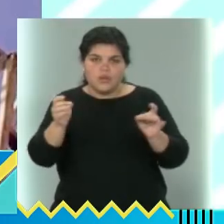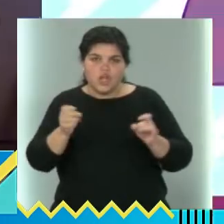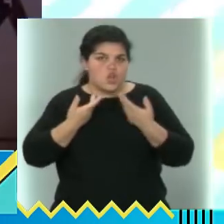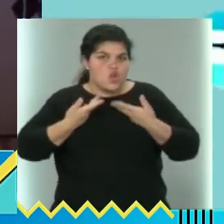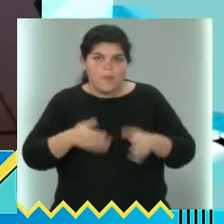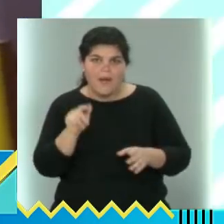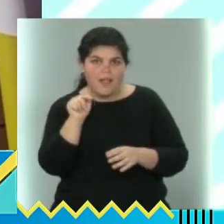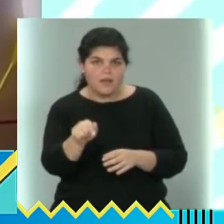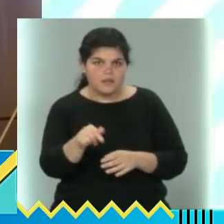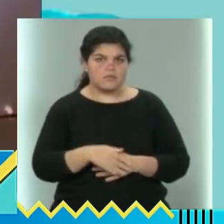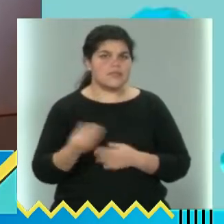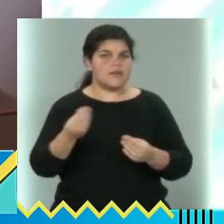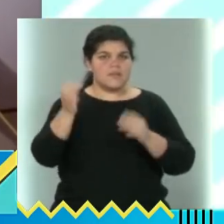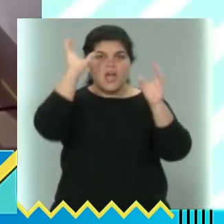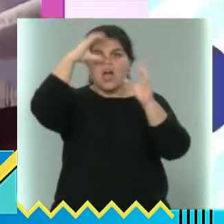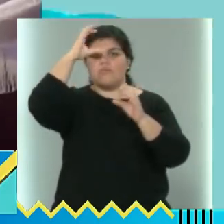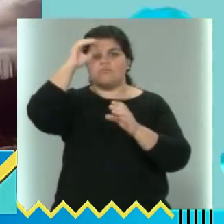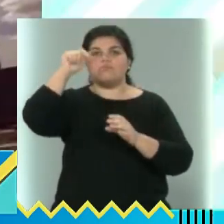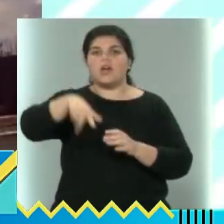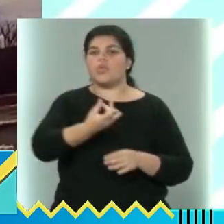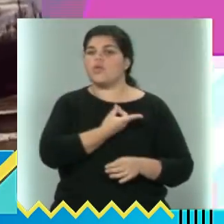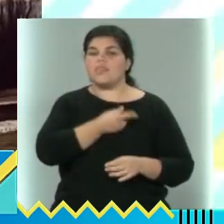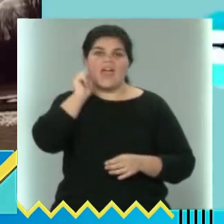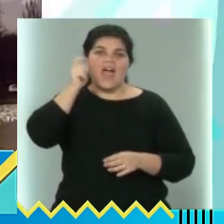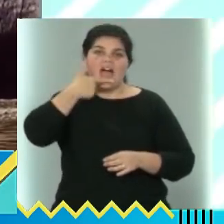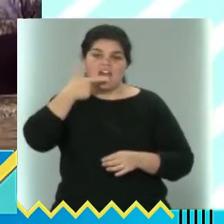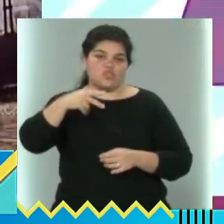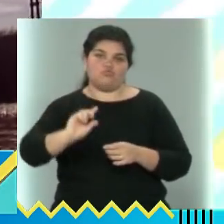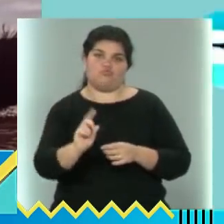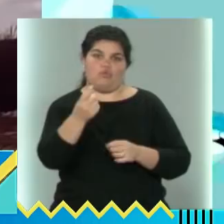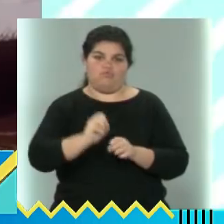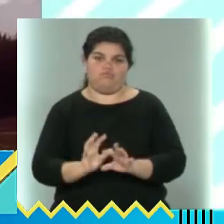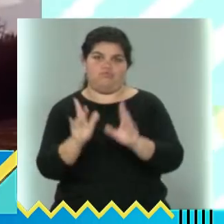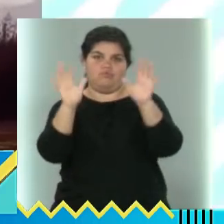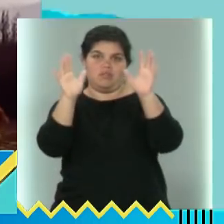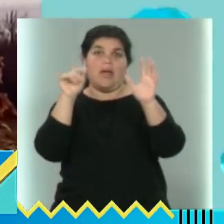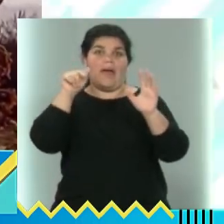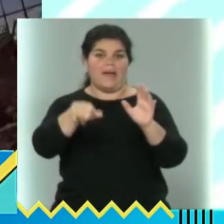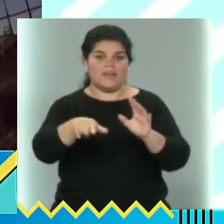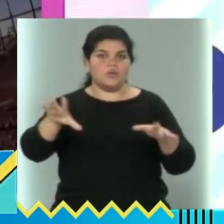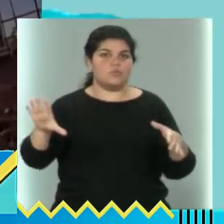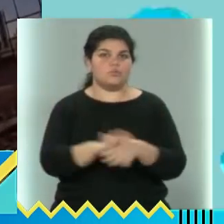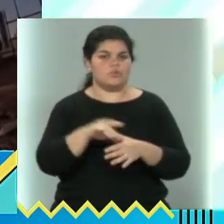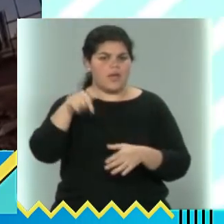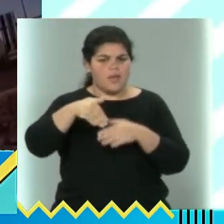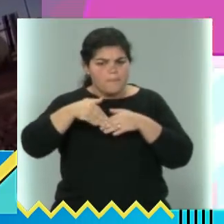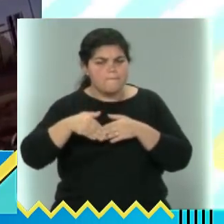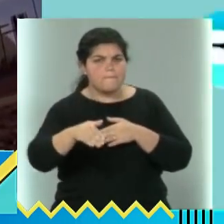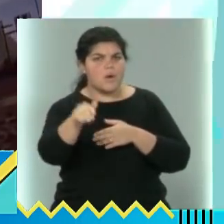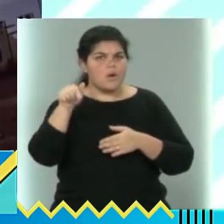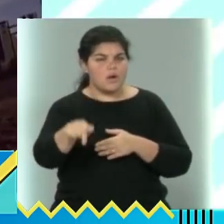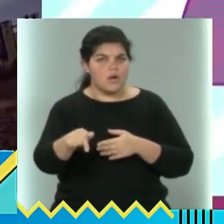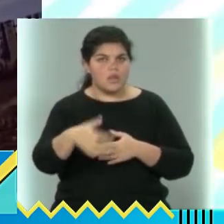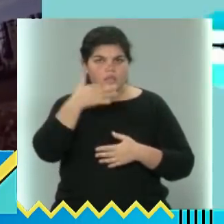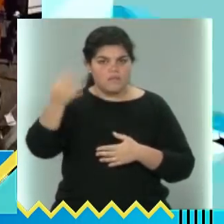estaban buscando los petroleros el gas y donde el gas estaba saliendo solo prácticamente, y después hay una gran discusión si a partir de la